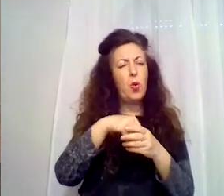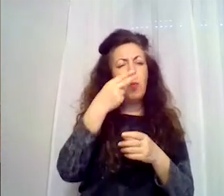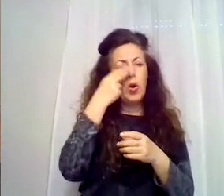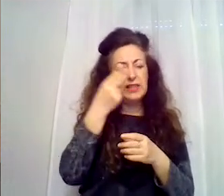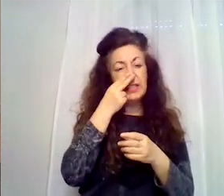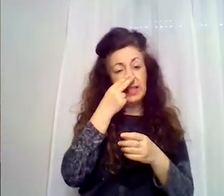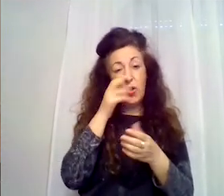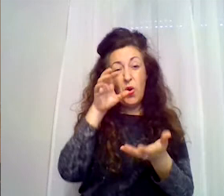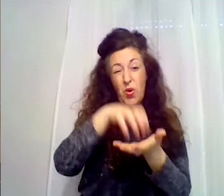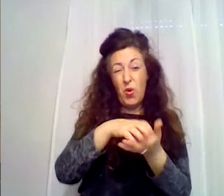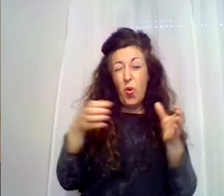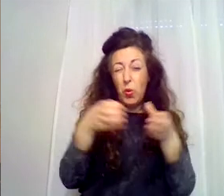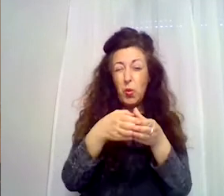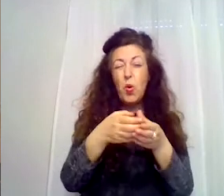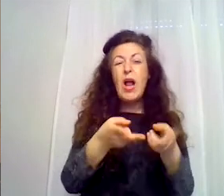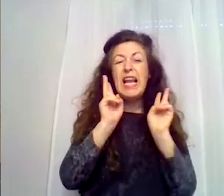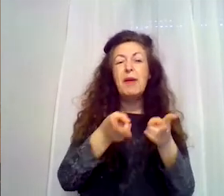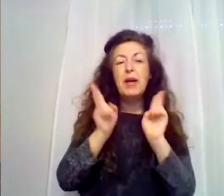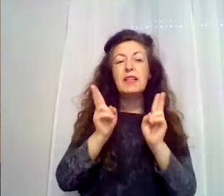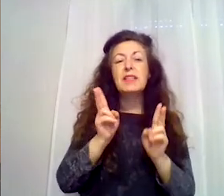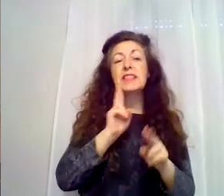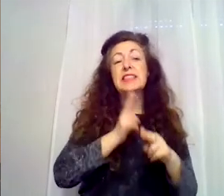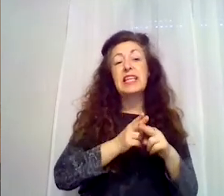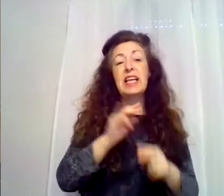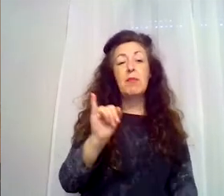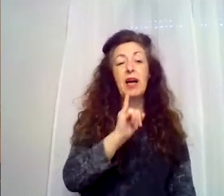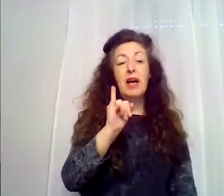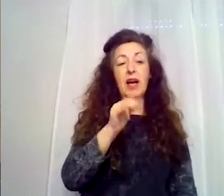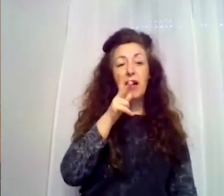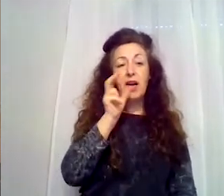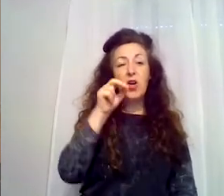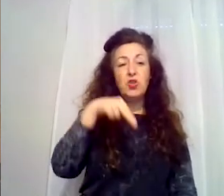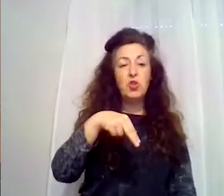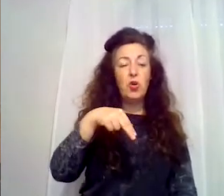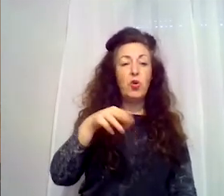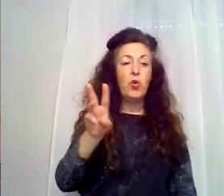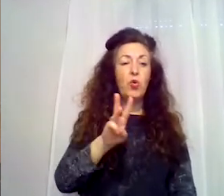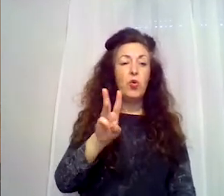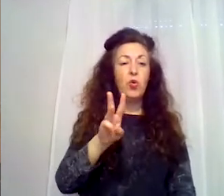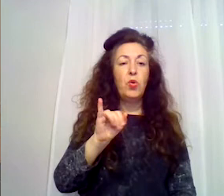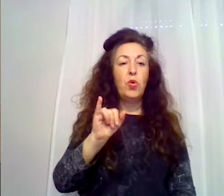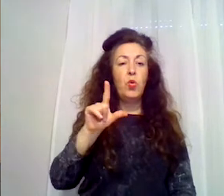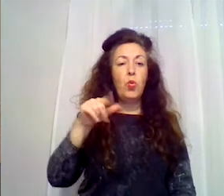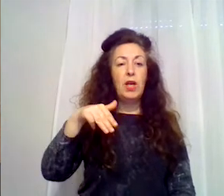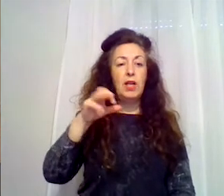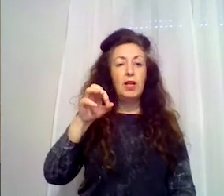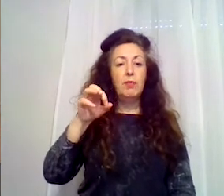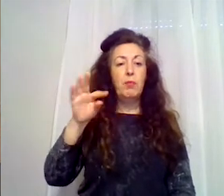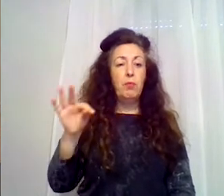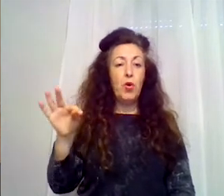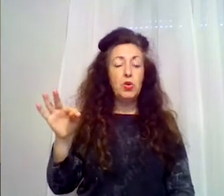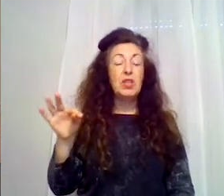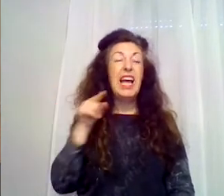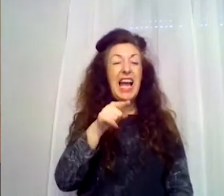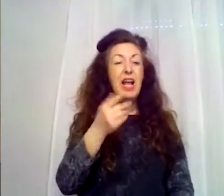en Salamanca, había alguna en otros sitios. Es decir, esto nos conviene a los españoles tenerlo en cuenta, que sí tuvimos una Inquisición